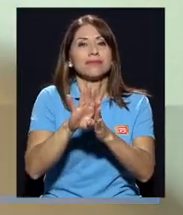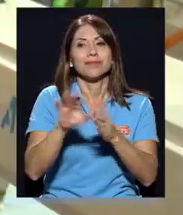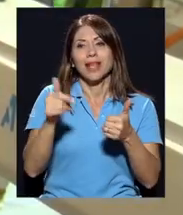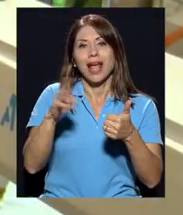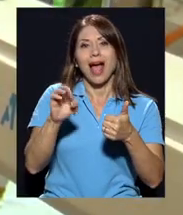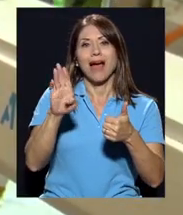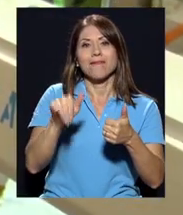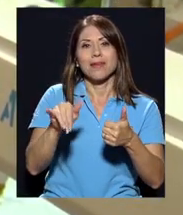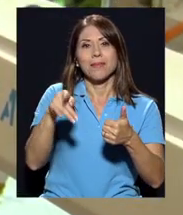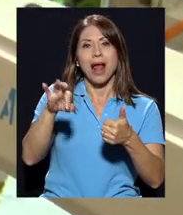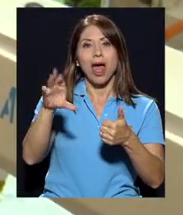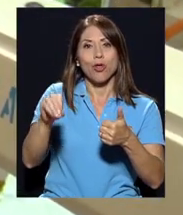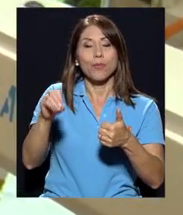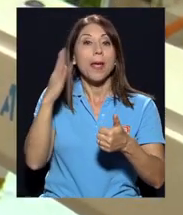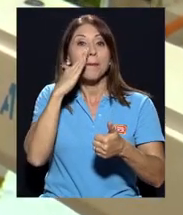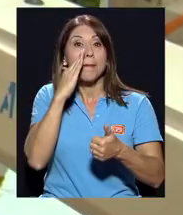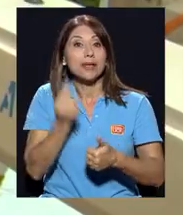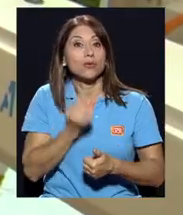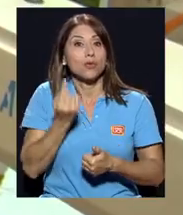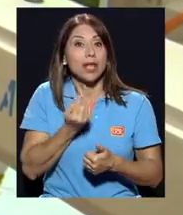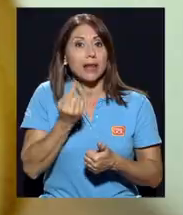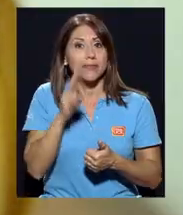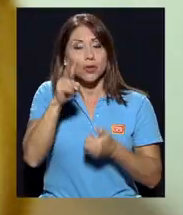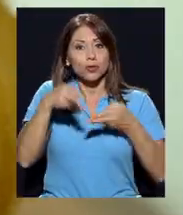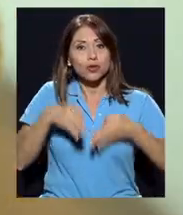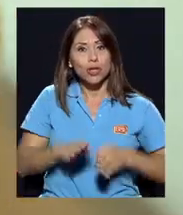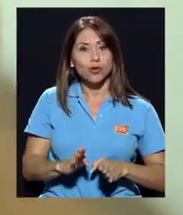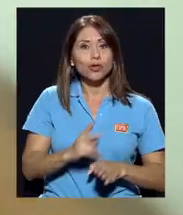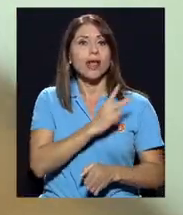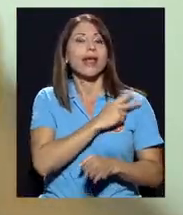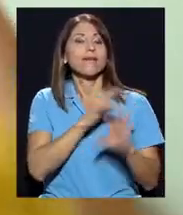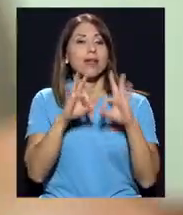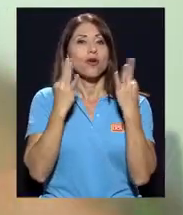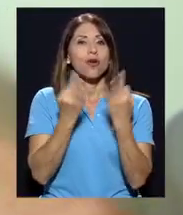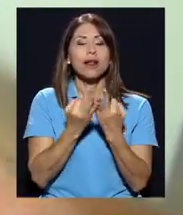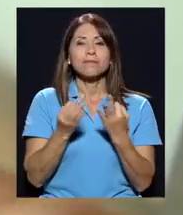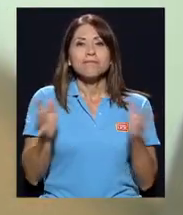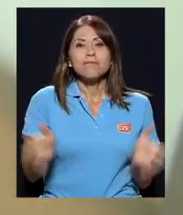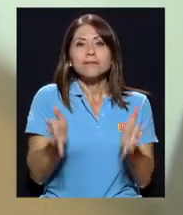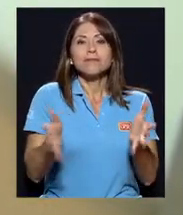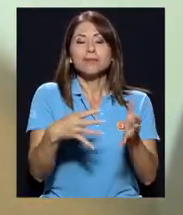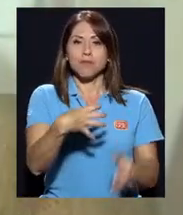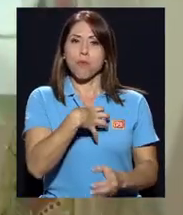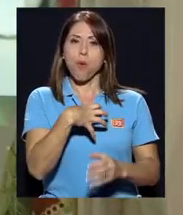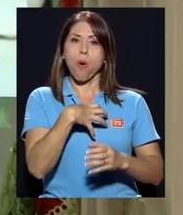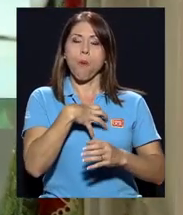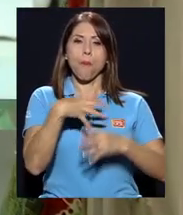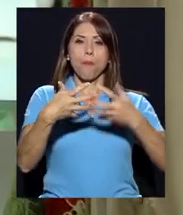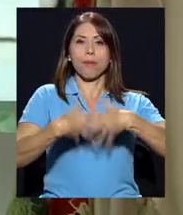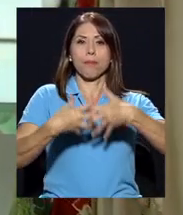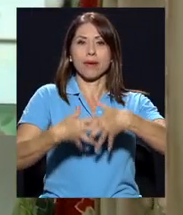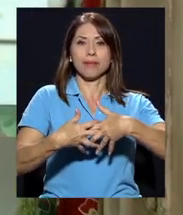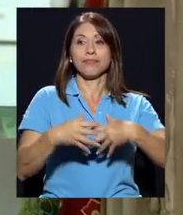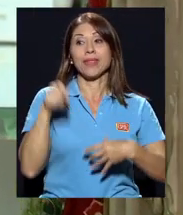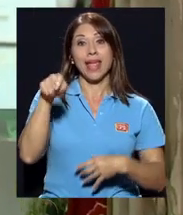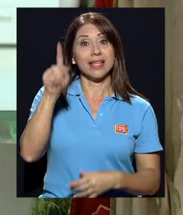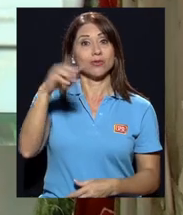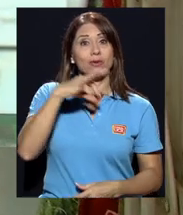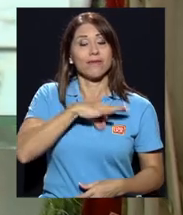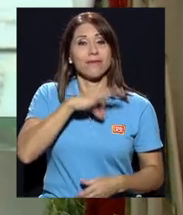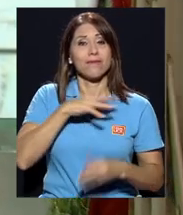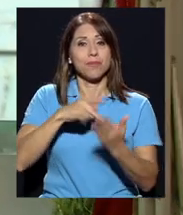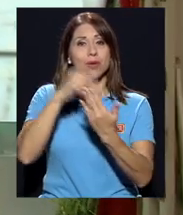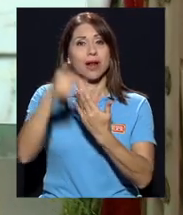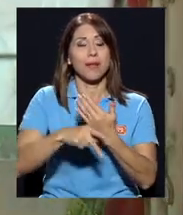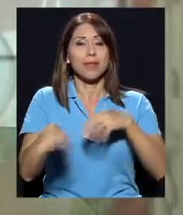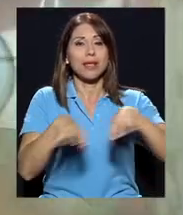Prado, madre soltera de dos hijos y jefa de hogar, se animara a formar su propia empresa. Ella es una de las beneficiadas del